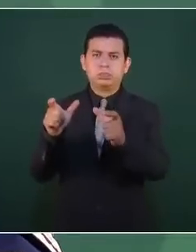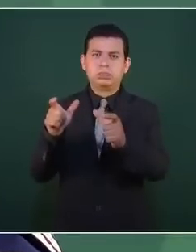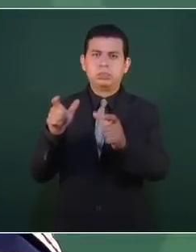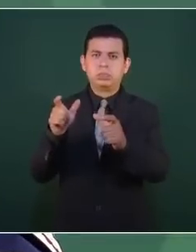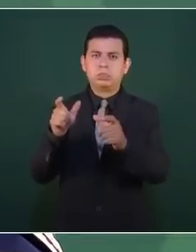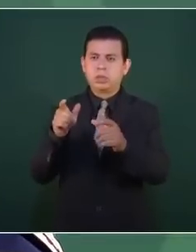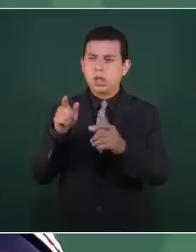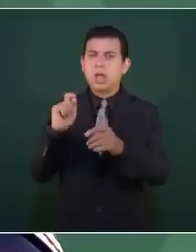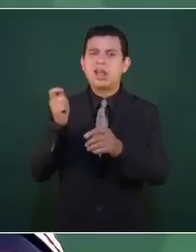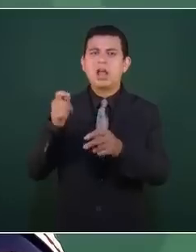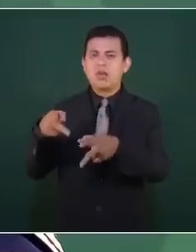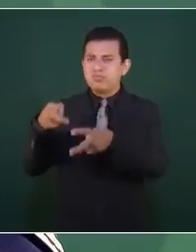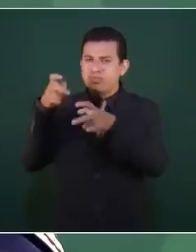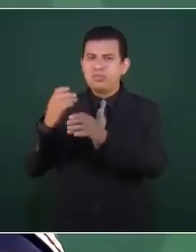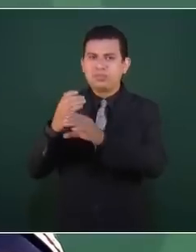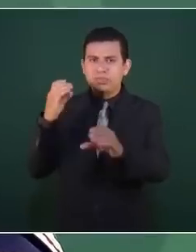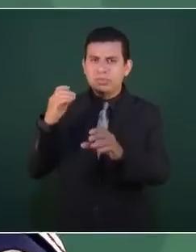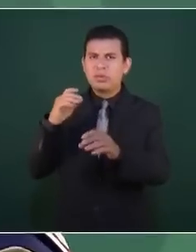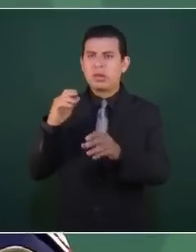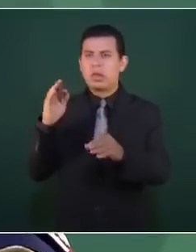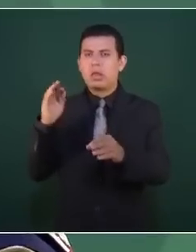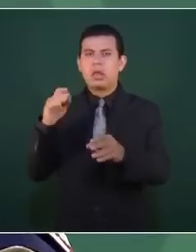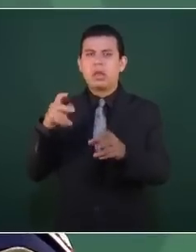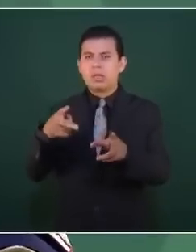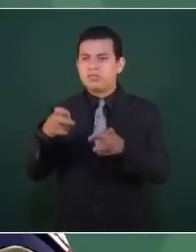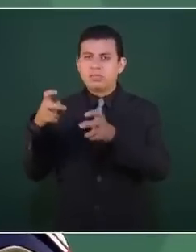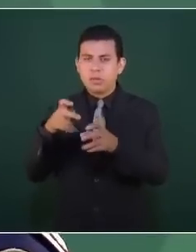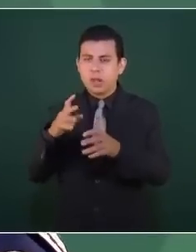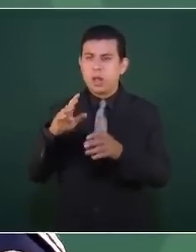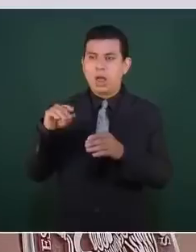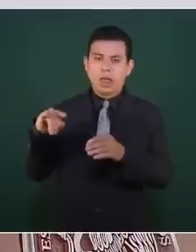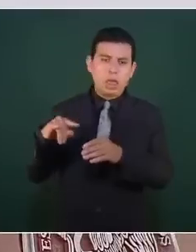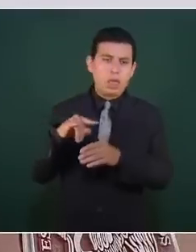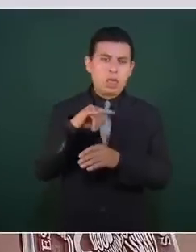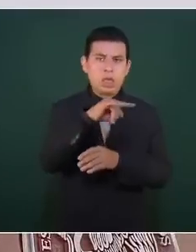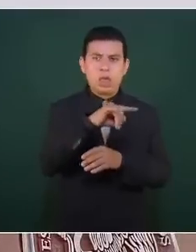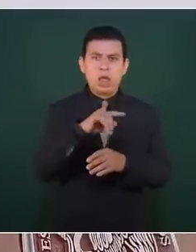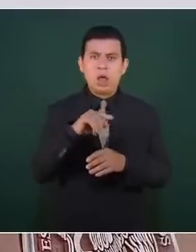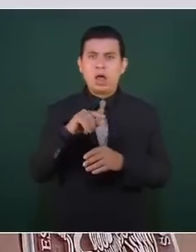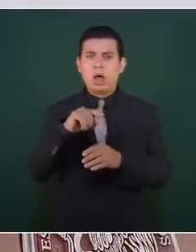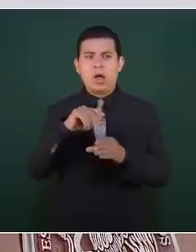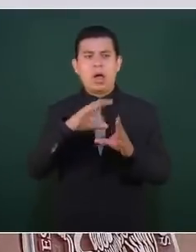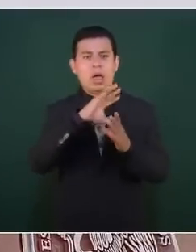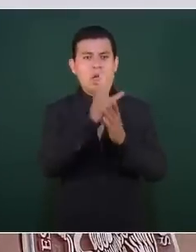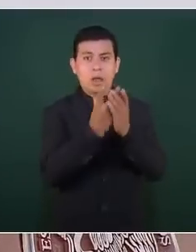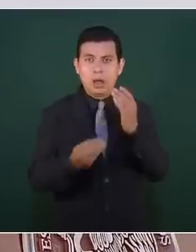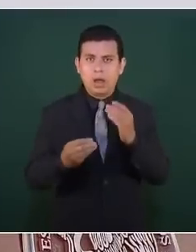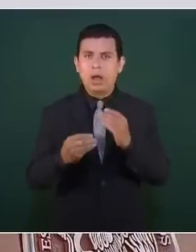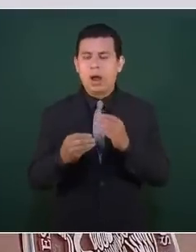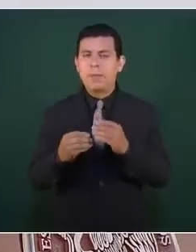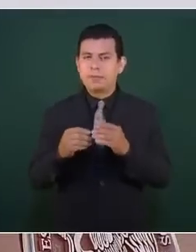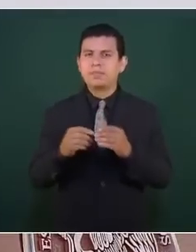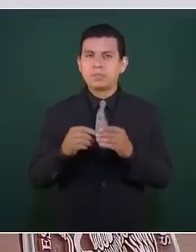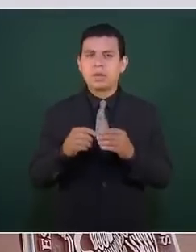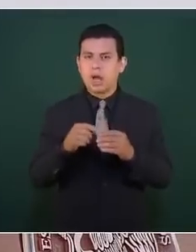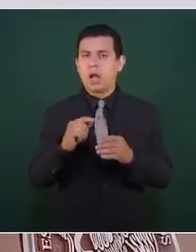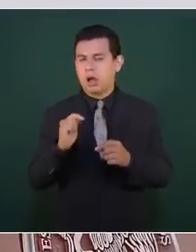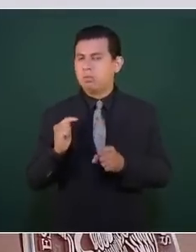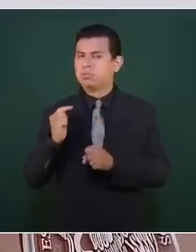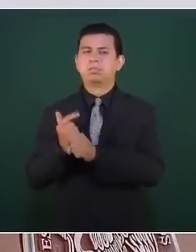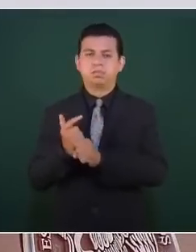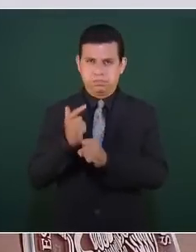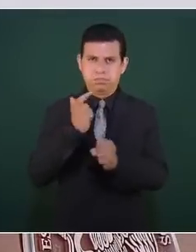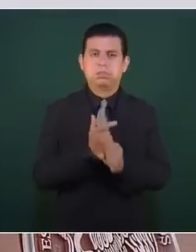combustible. El personal que estaba en la embarcación se trasladó a otra y salieron corriendo, ¿no?